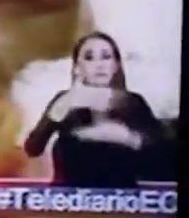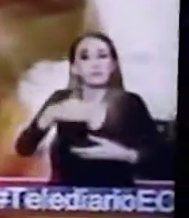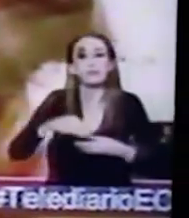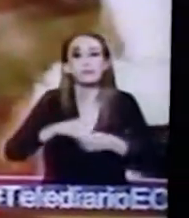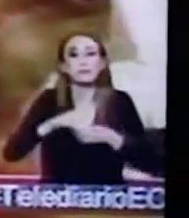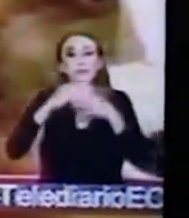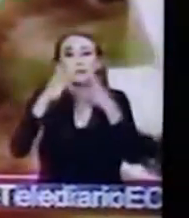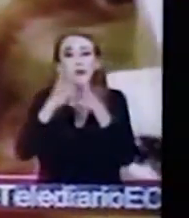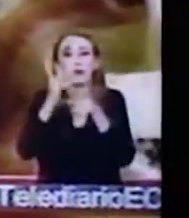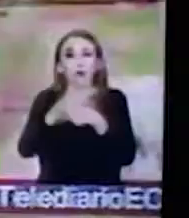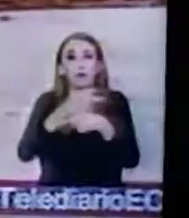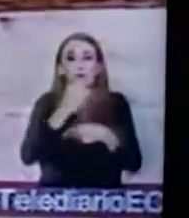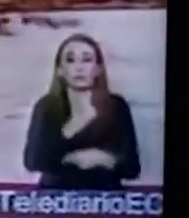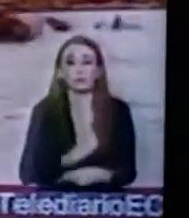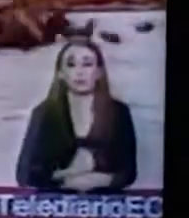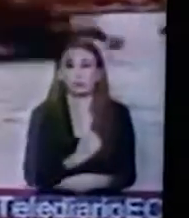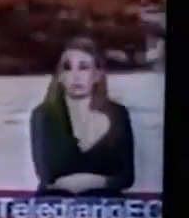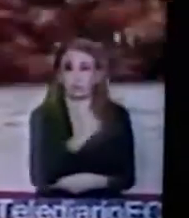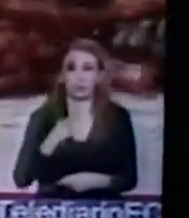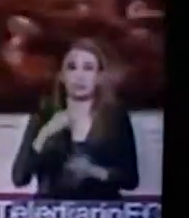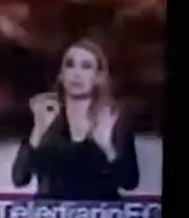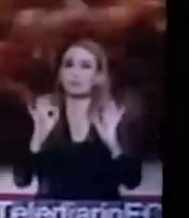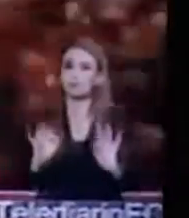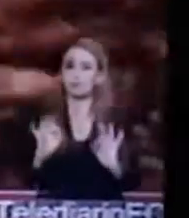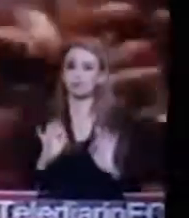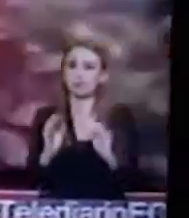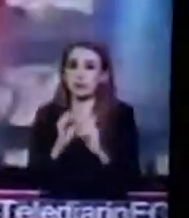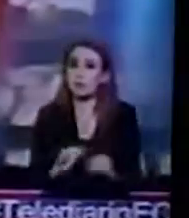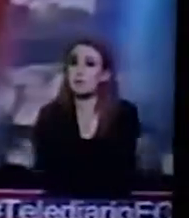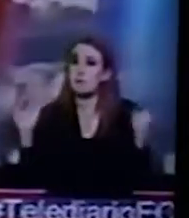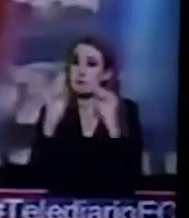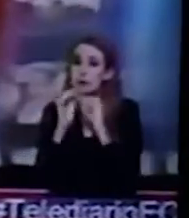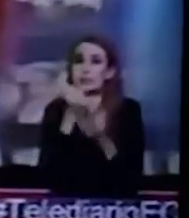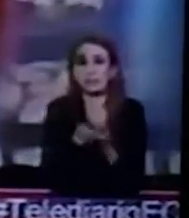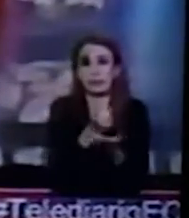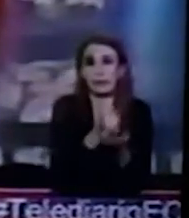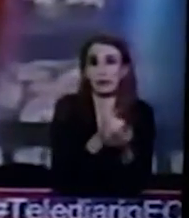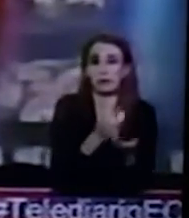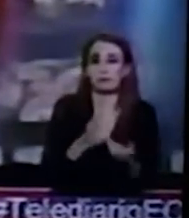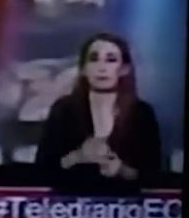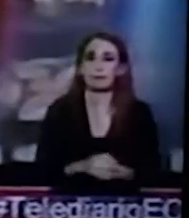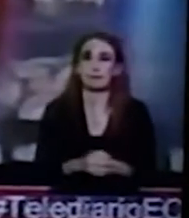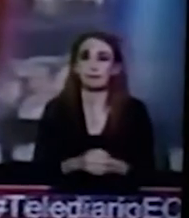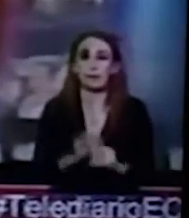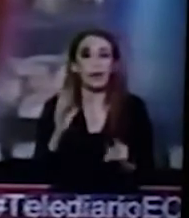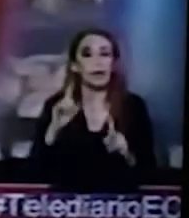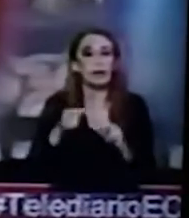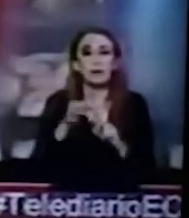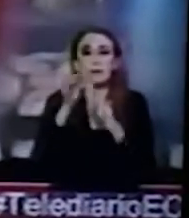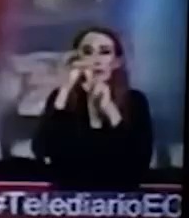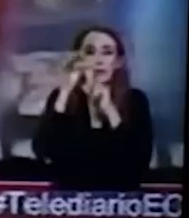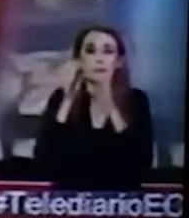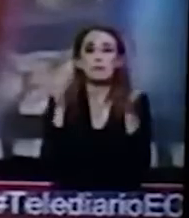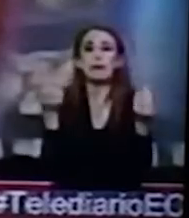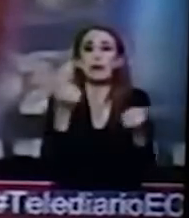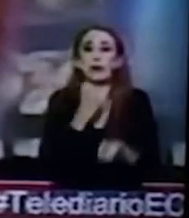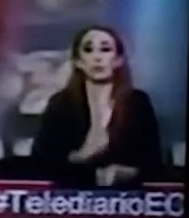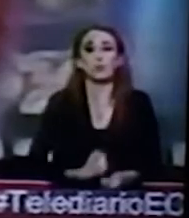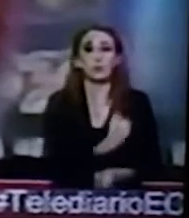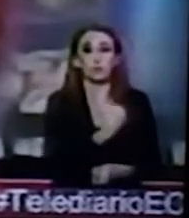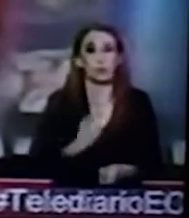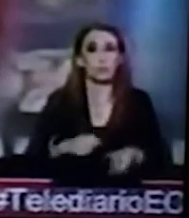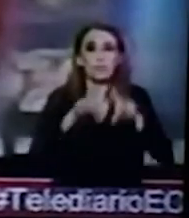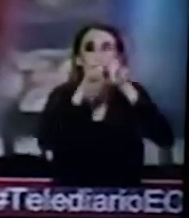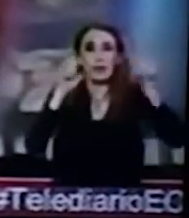exportaciones, sí admite que Suiza es el mercado que más llama la atención. Pero los principales chocolateros del mundo están en